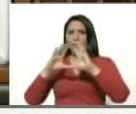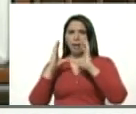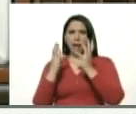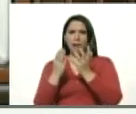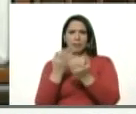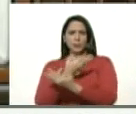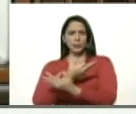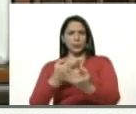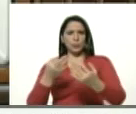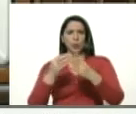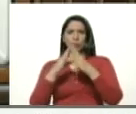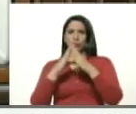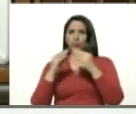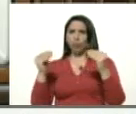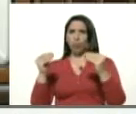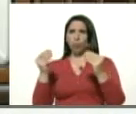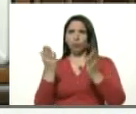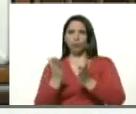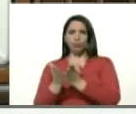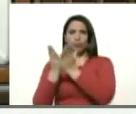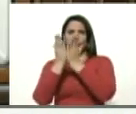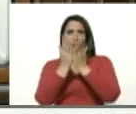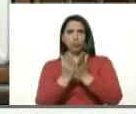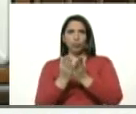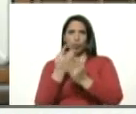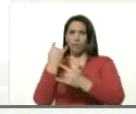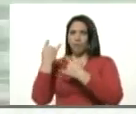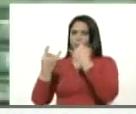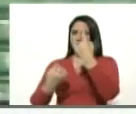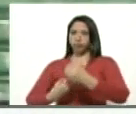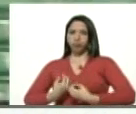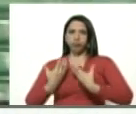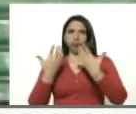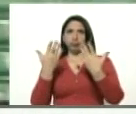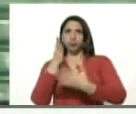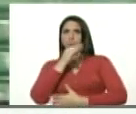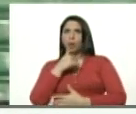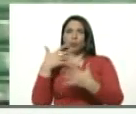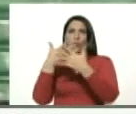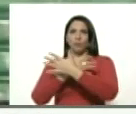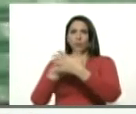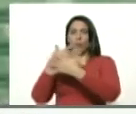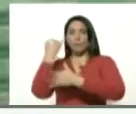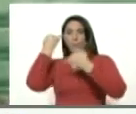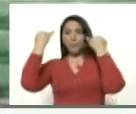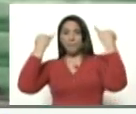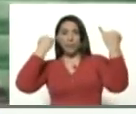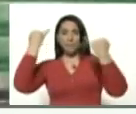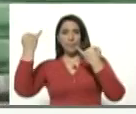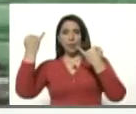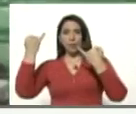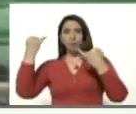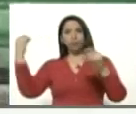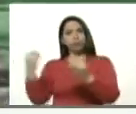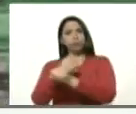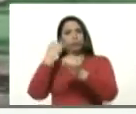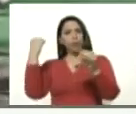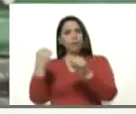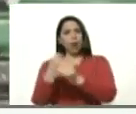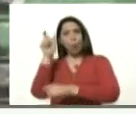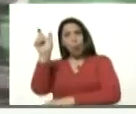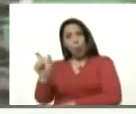magistrales para todos los públicos, impregnadas de su inconfundible genialidad. La superlativa obra de Aquiles